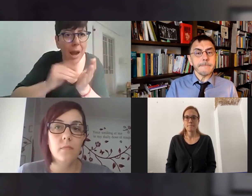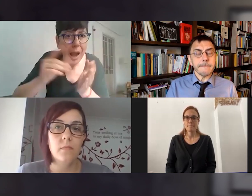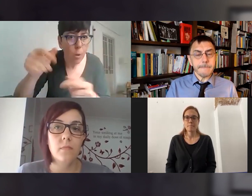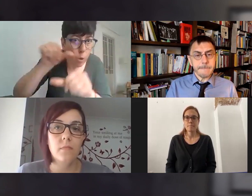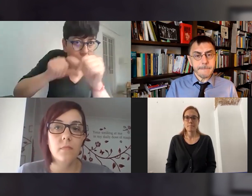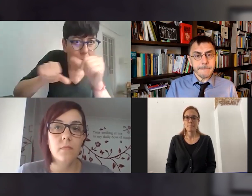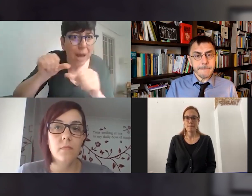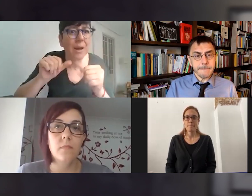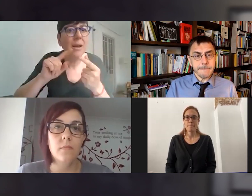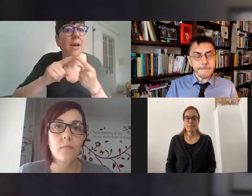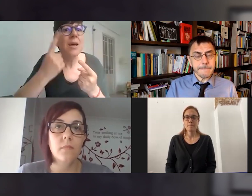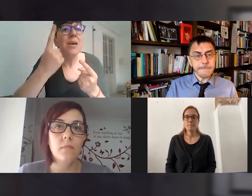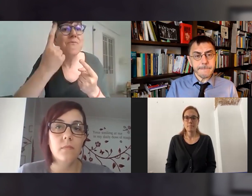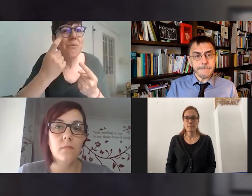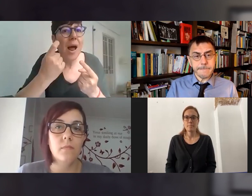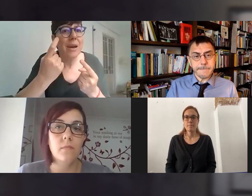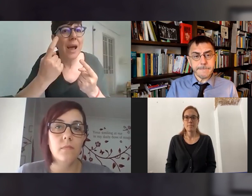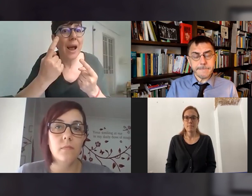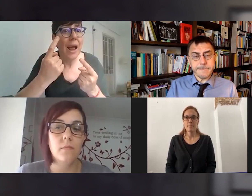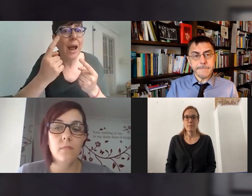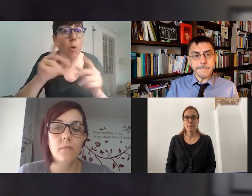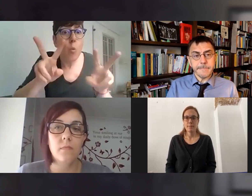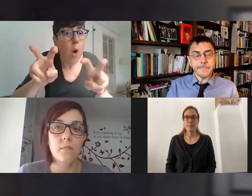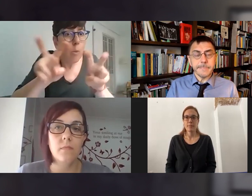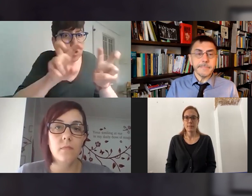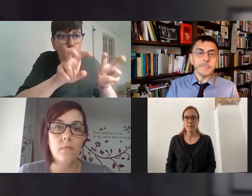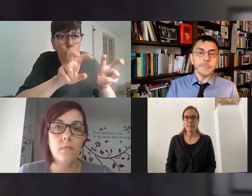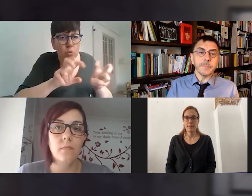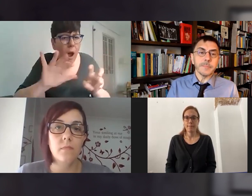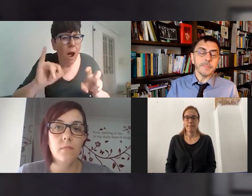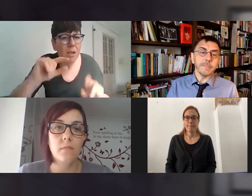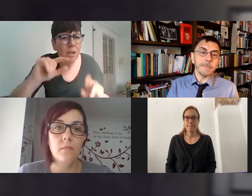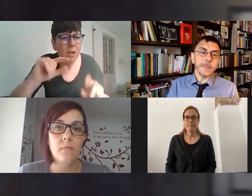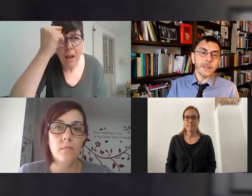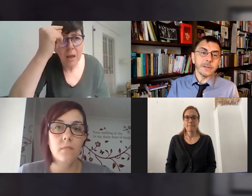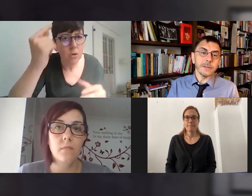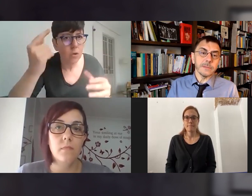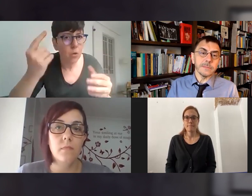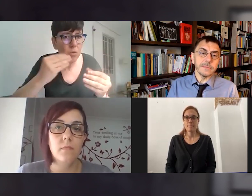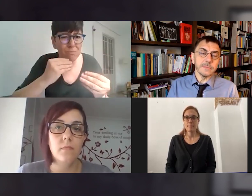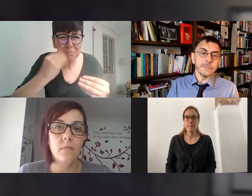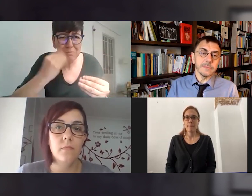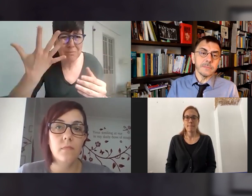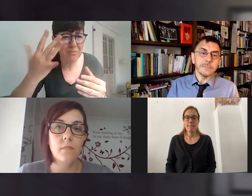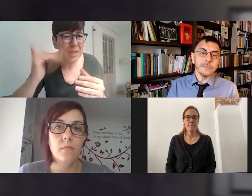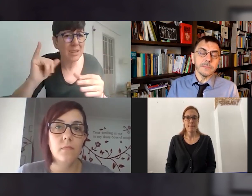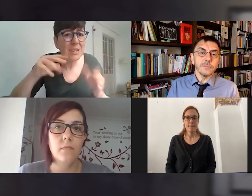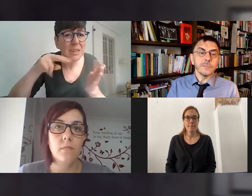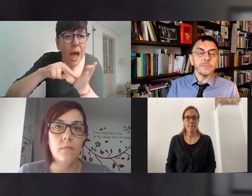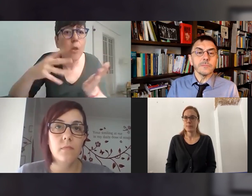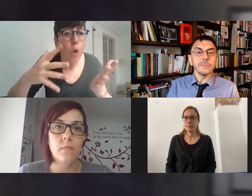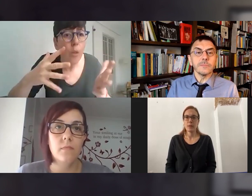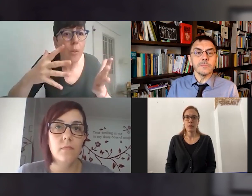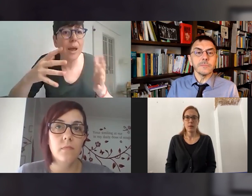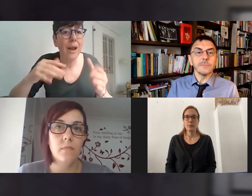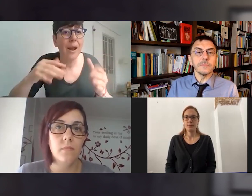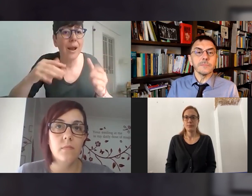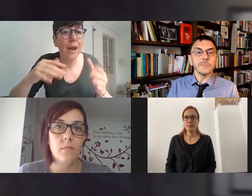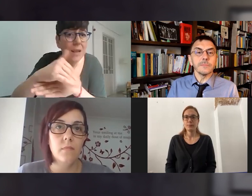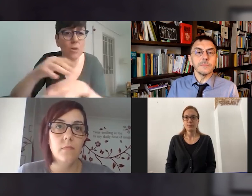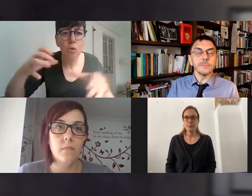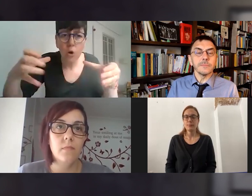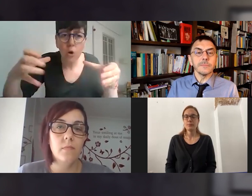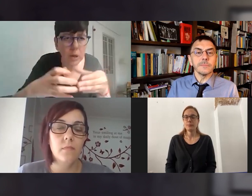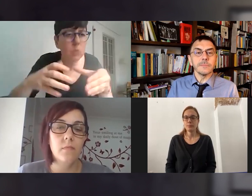movimiento asociativo. Creo que tenemos un poco que recuperar todo esto y hay mucho talento por ahí,